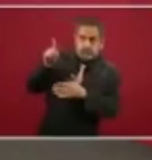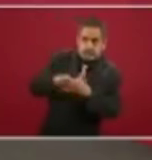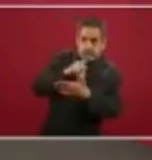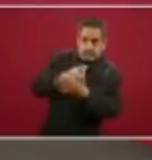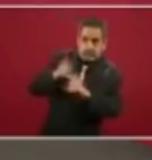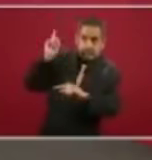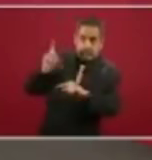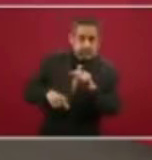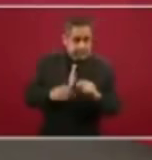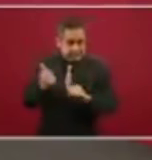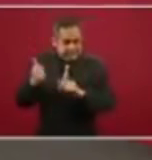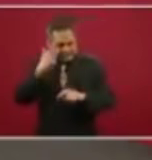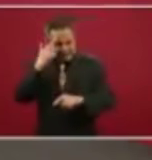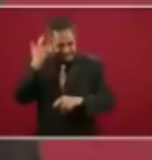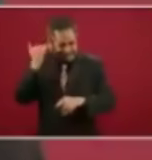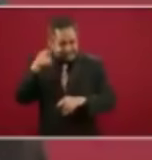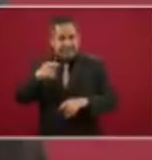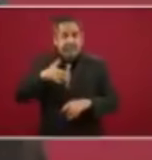cabo